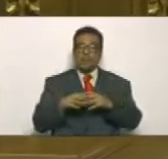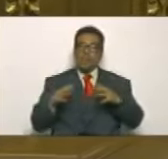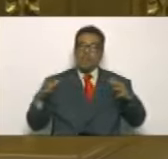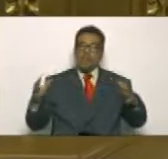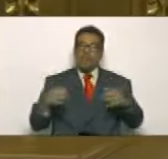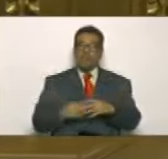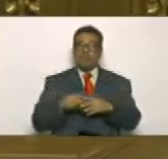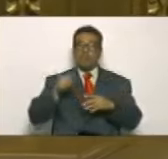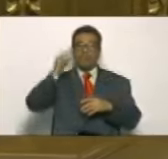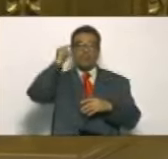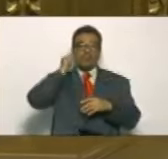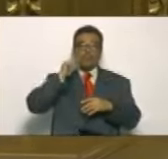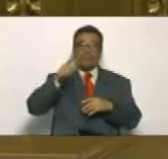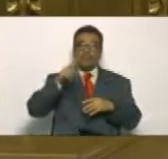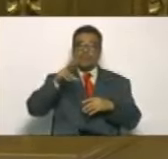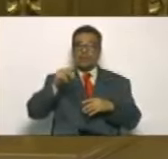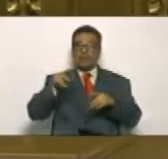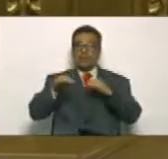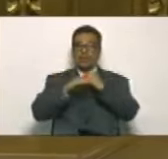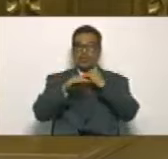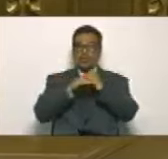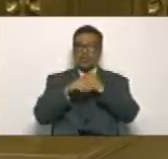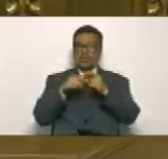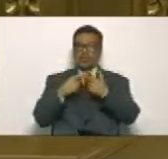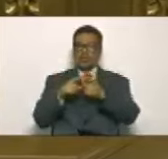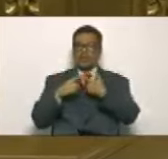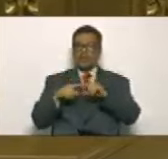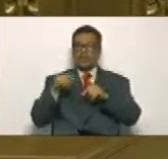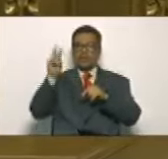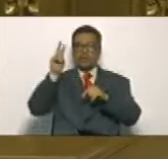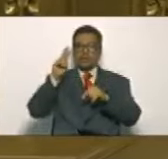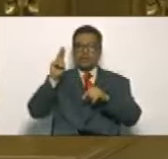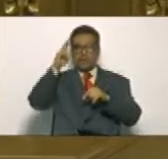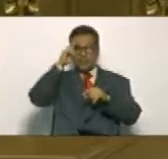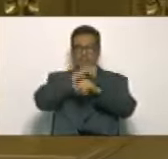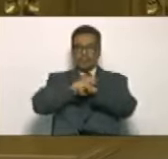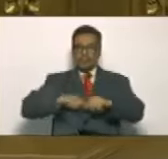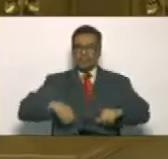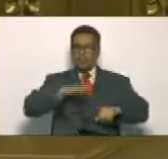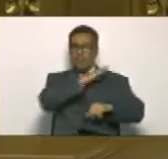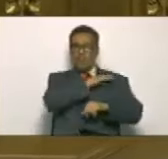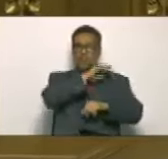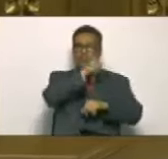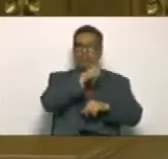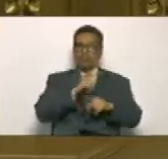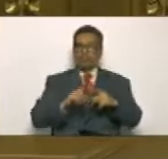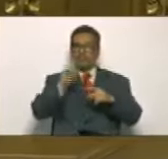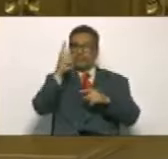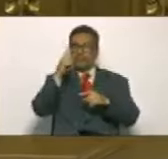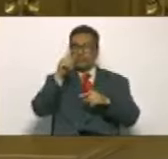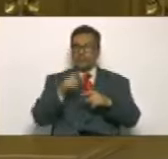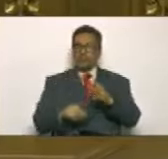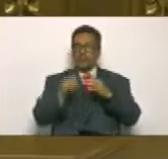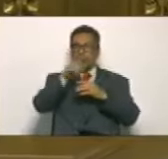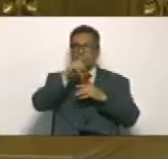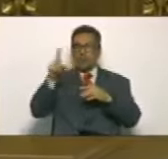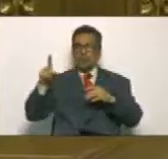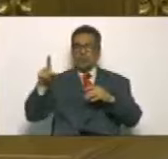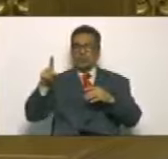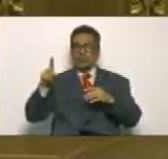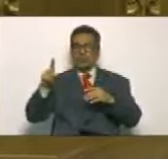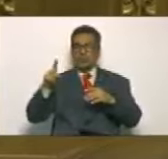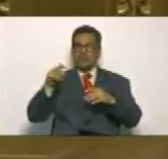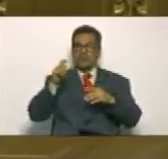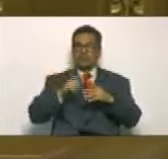de Antonio José de Sucre que no fue igual en ninguno de los otros generales. Para uno de los 11 generales en